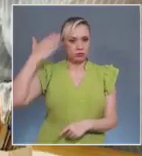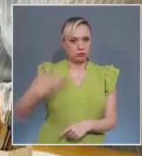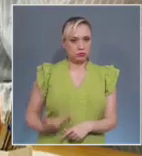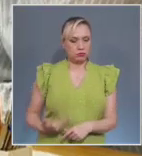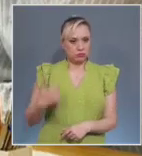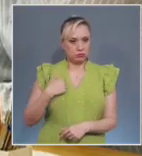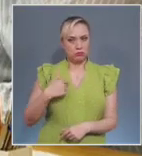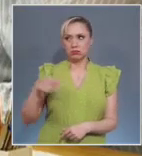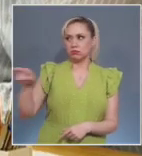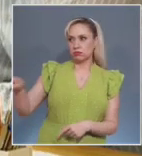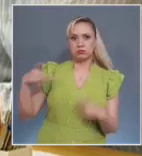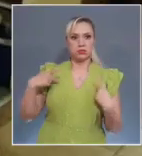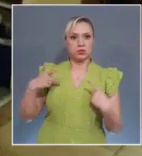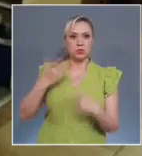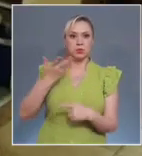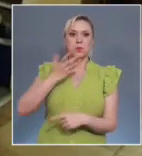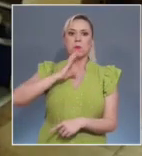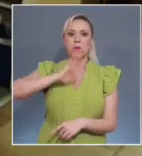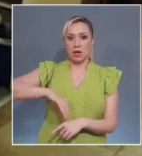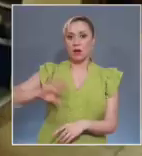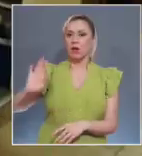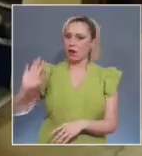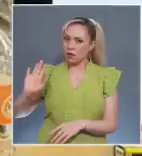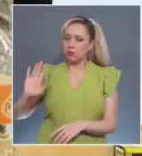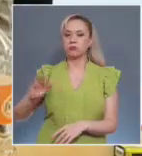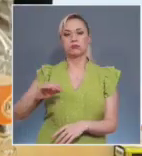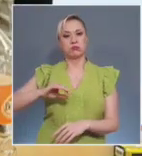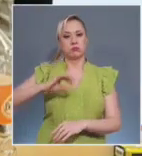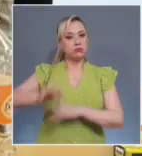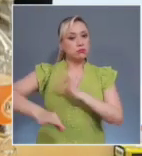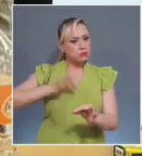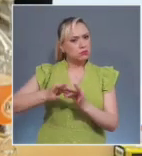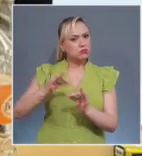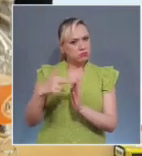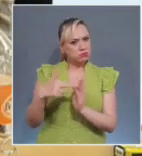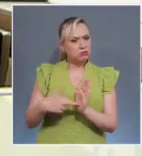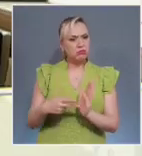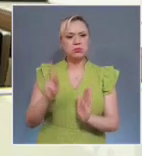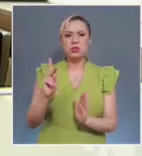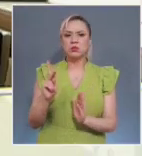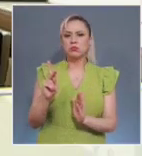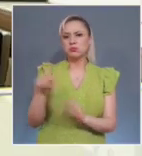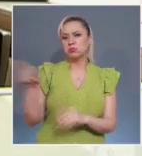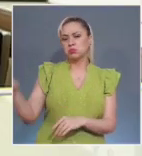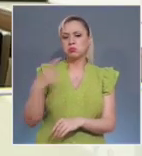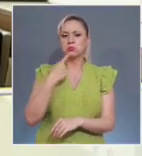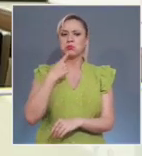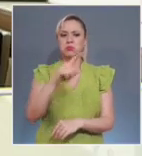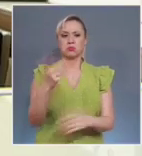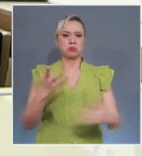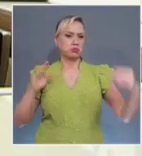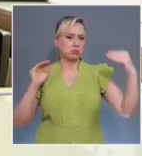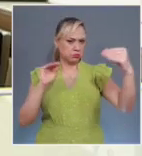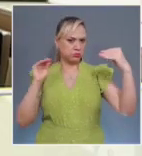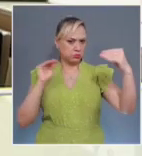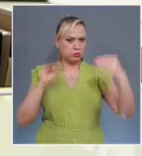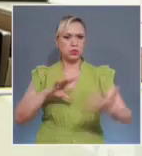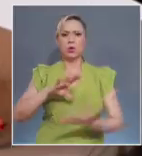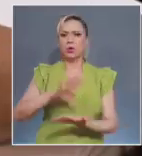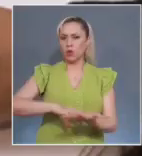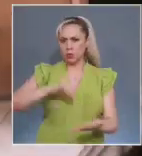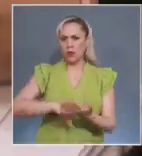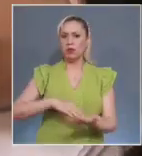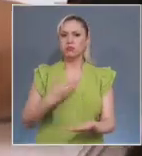con la exigencia de cumplir un requisito que se puede subsanar por quien presenta la demanda, es decir, exhibir copias de traslado, se le priva